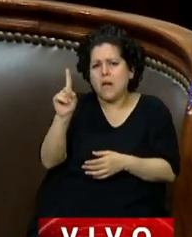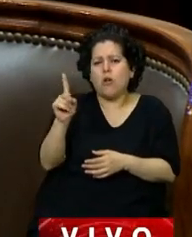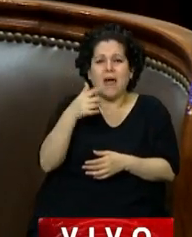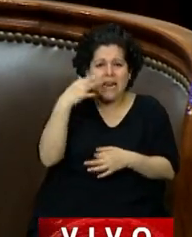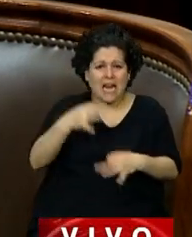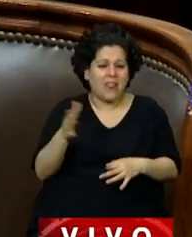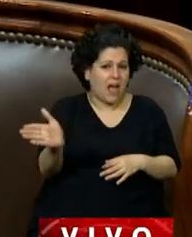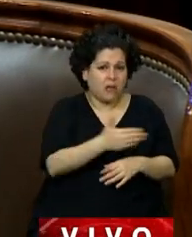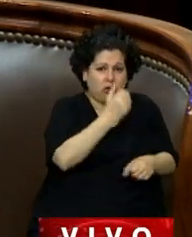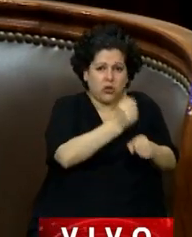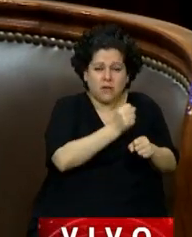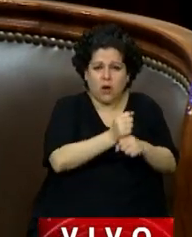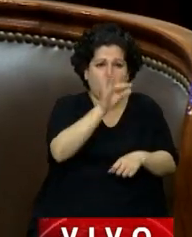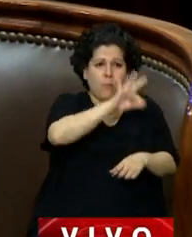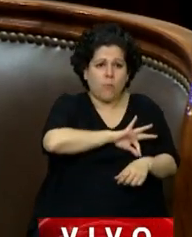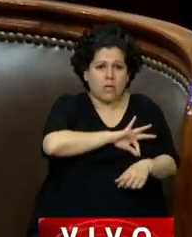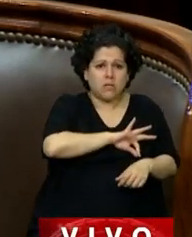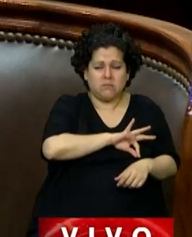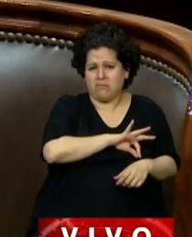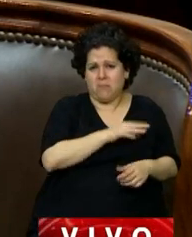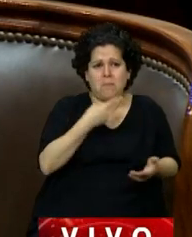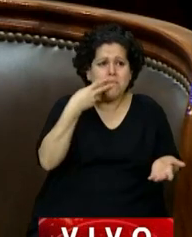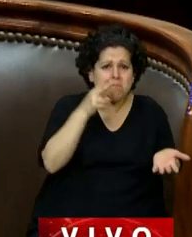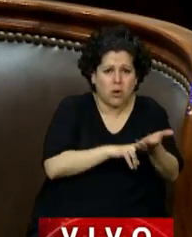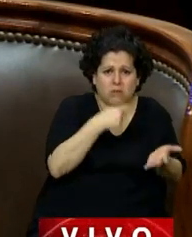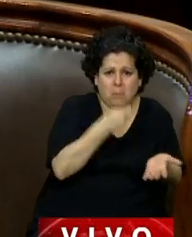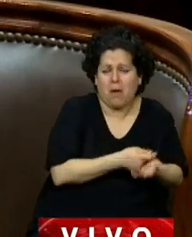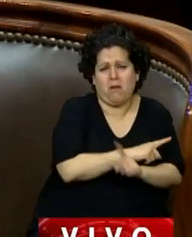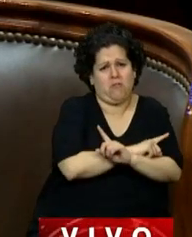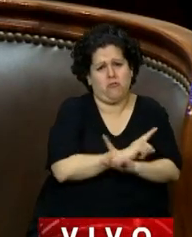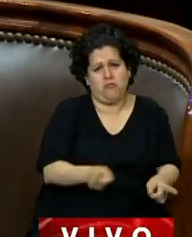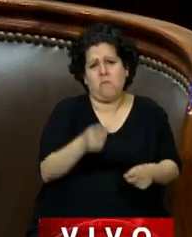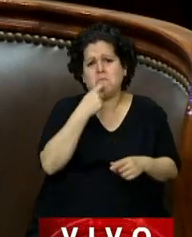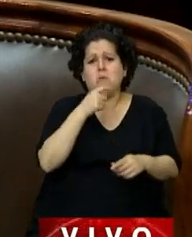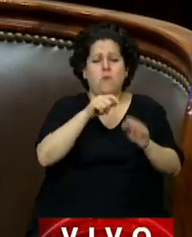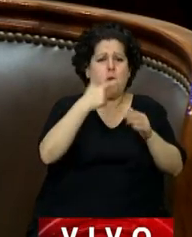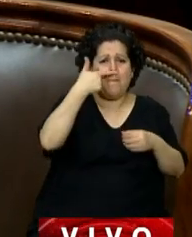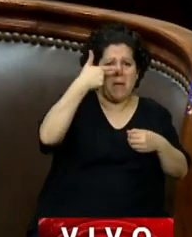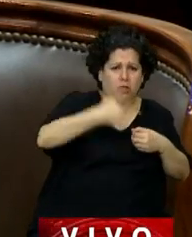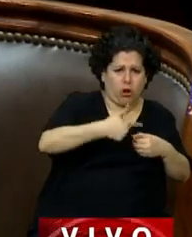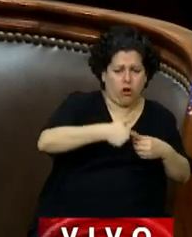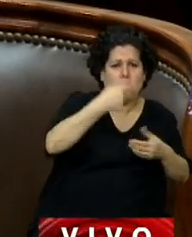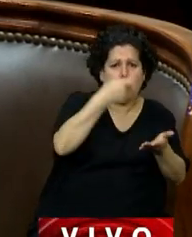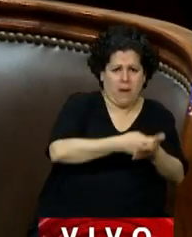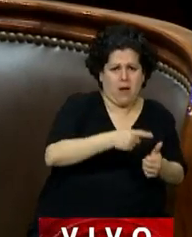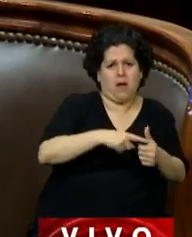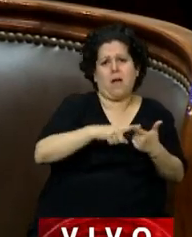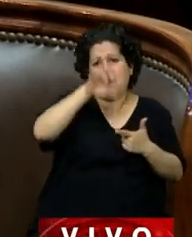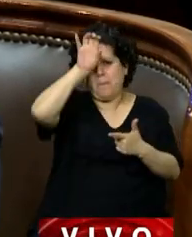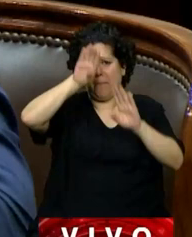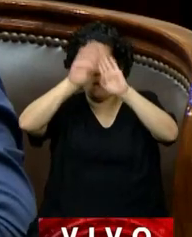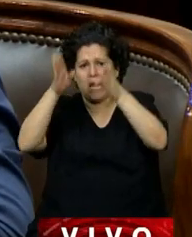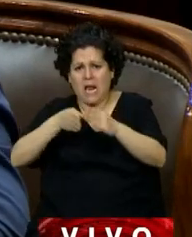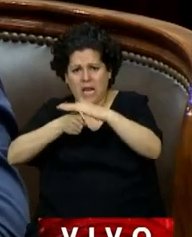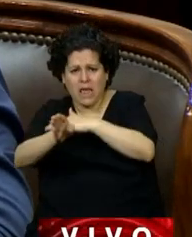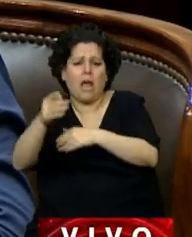que pagar impuestos a la ganancia los petroleros lo pagan el sector minero lo paga el sector pesquero lo paga todo